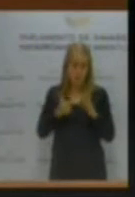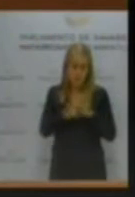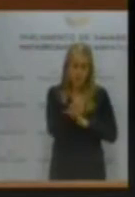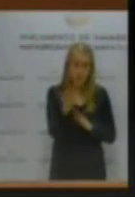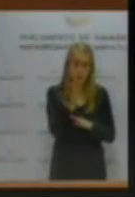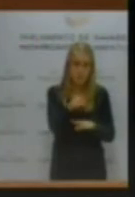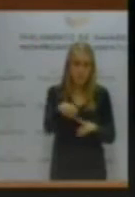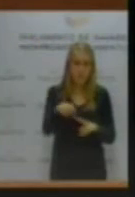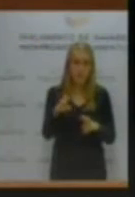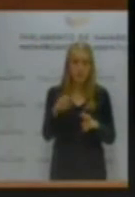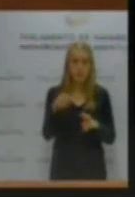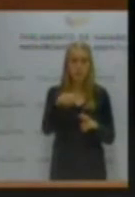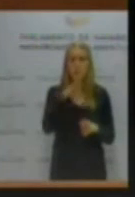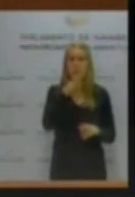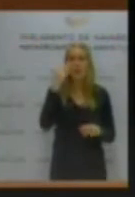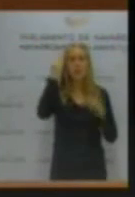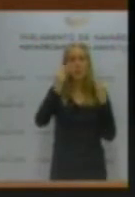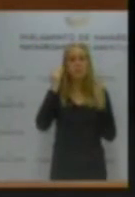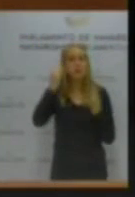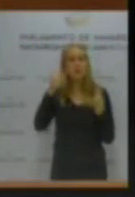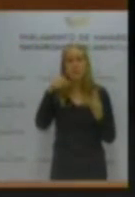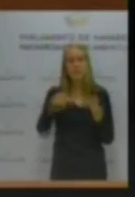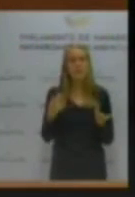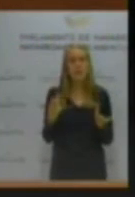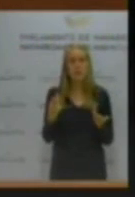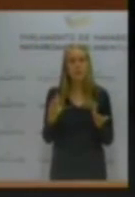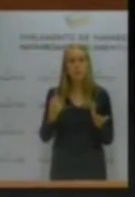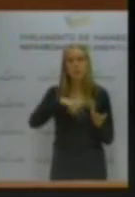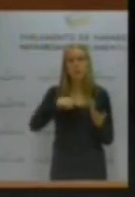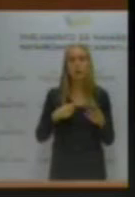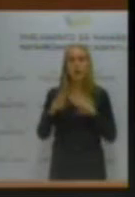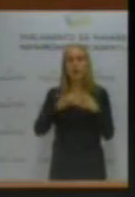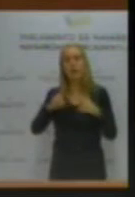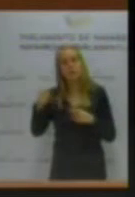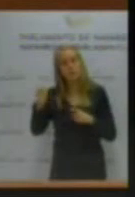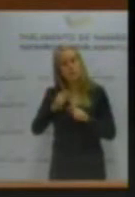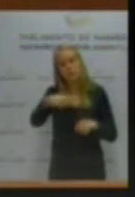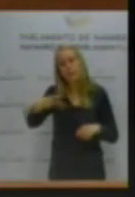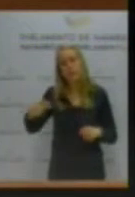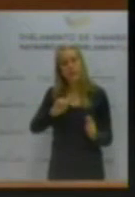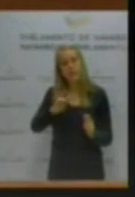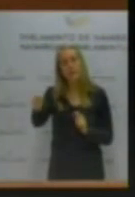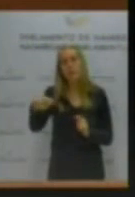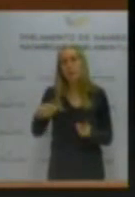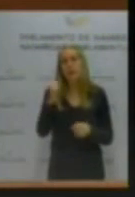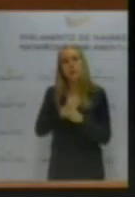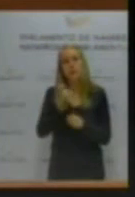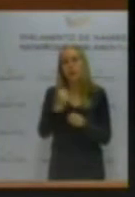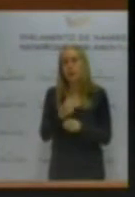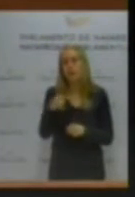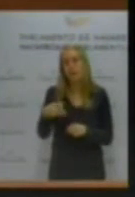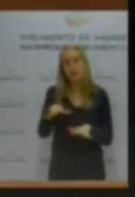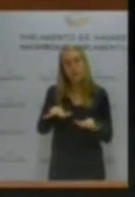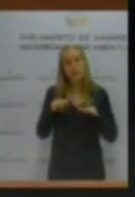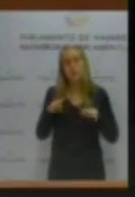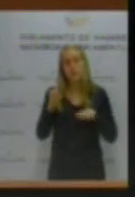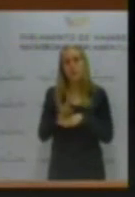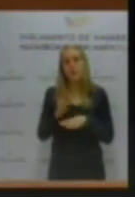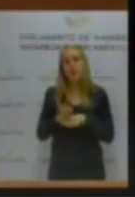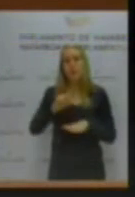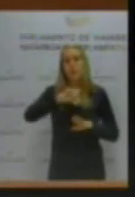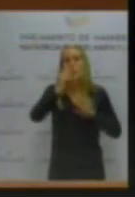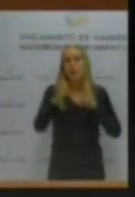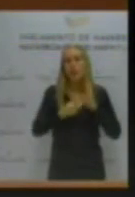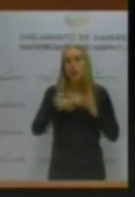necesario que este proyecto de ley se devuelva al Gobierno para que la trabaje y traiga a este Parlamento una ley de residuos que